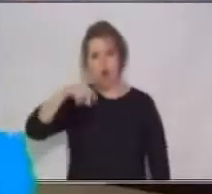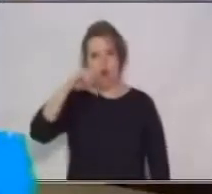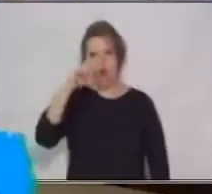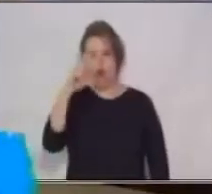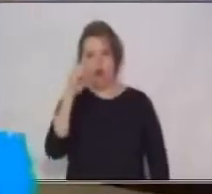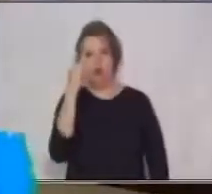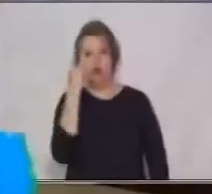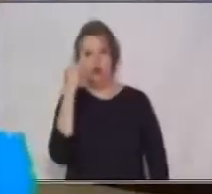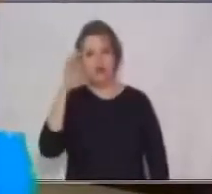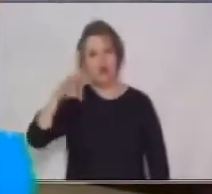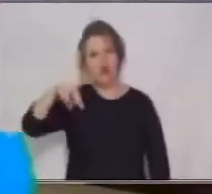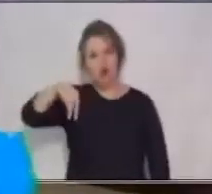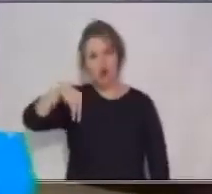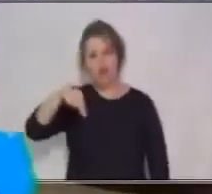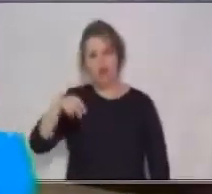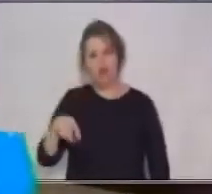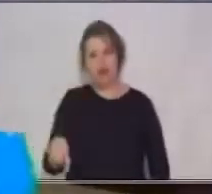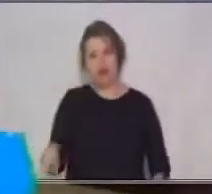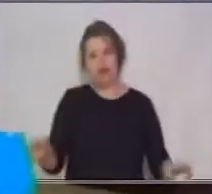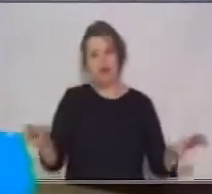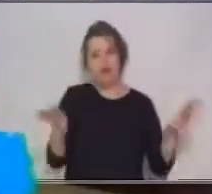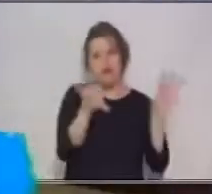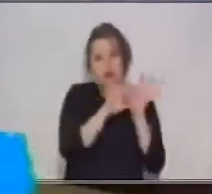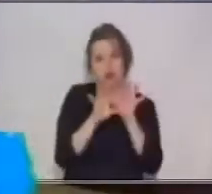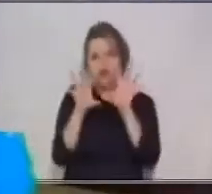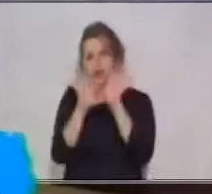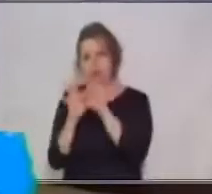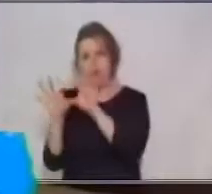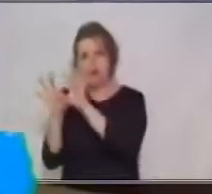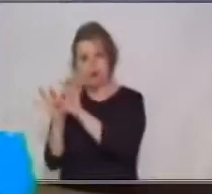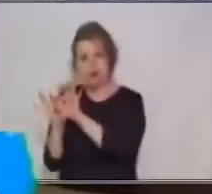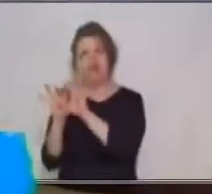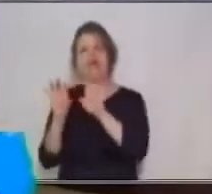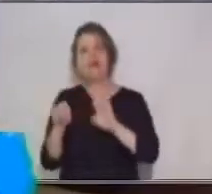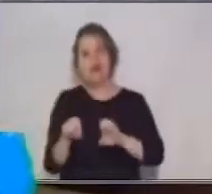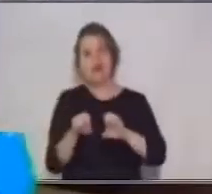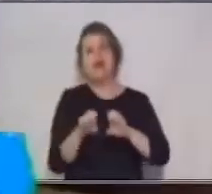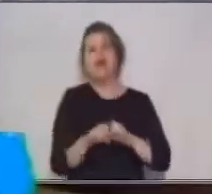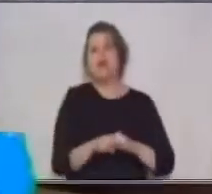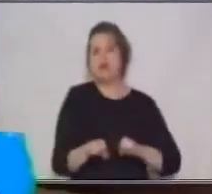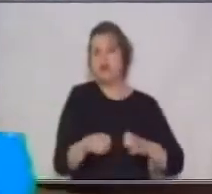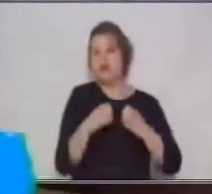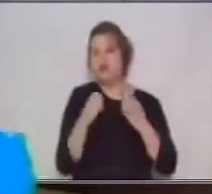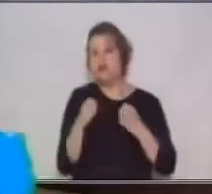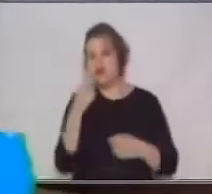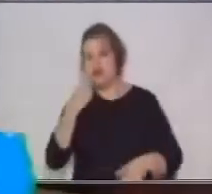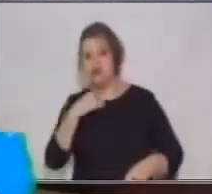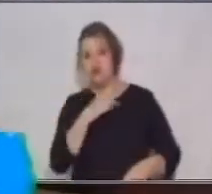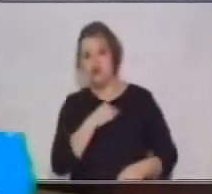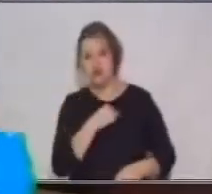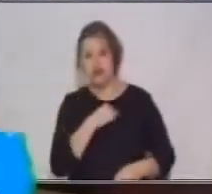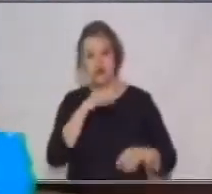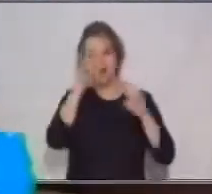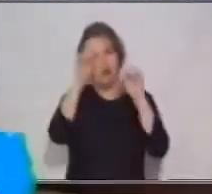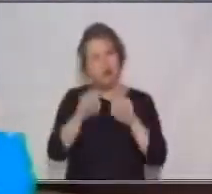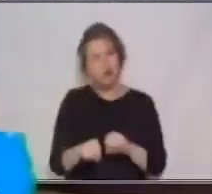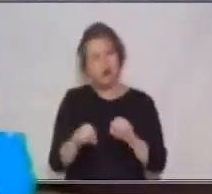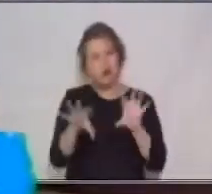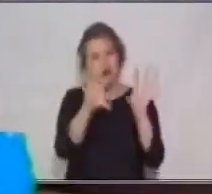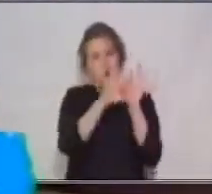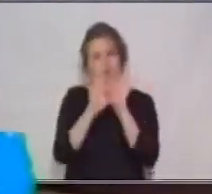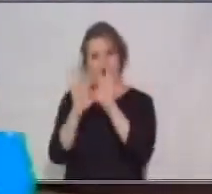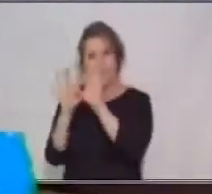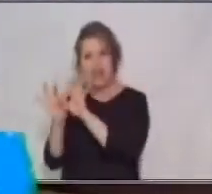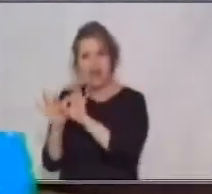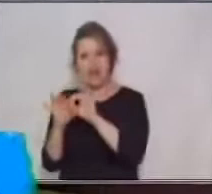o estos nexos coordinantes también se le pueden identificar, ya que por medio de la conjunción nosotros vamos a poder unir ya